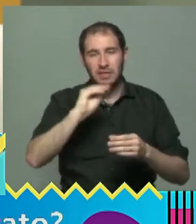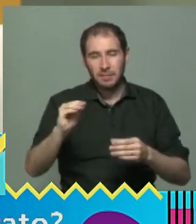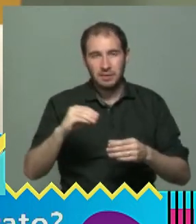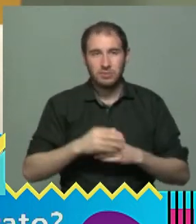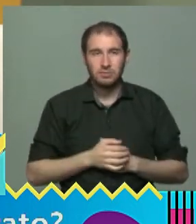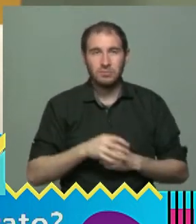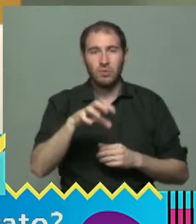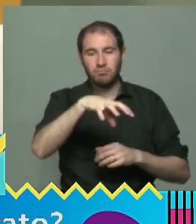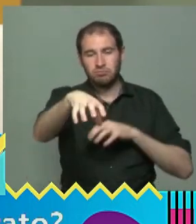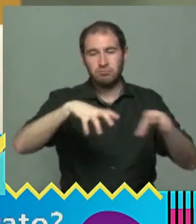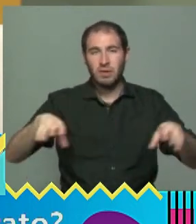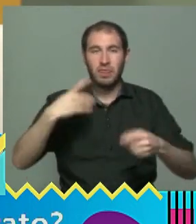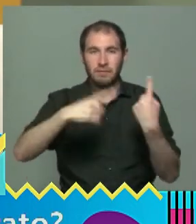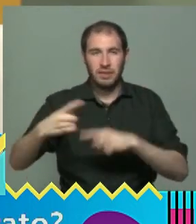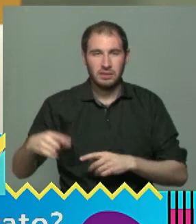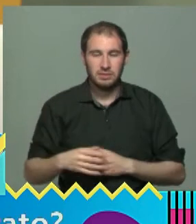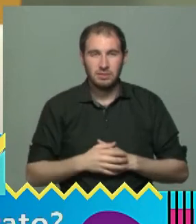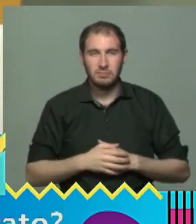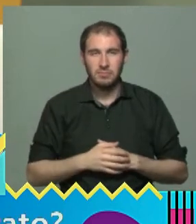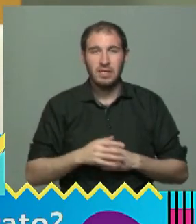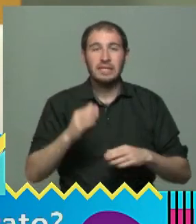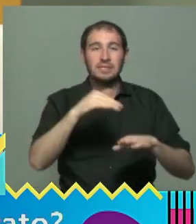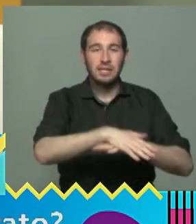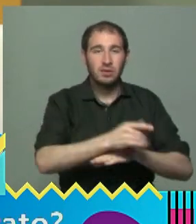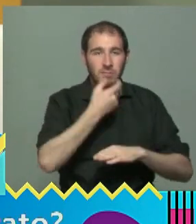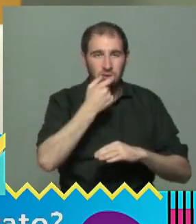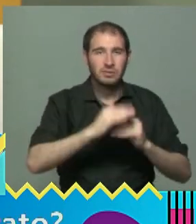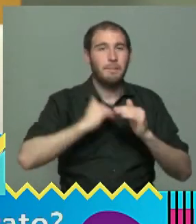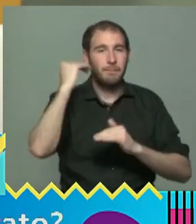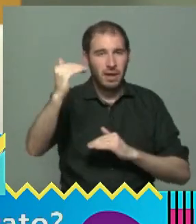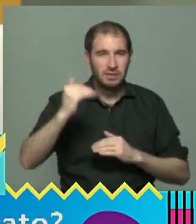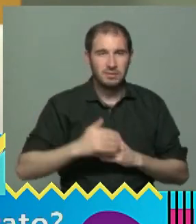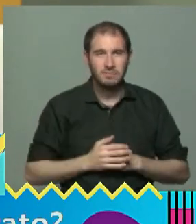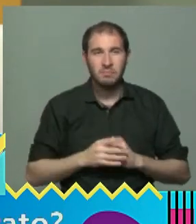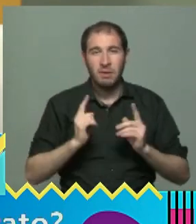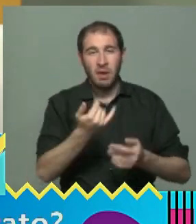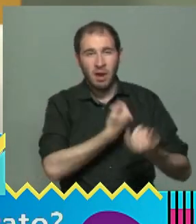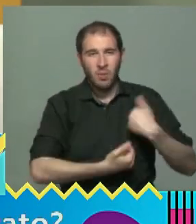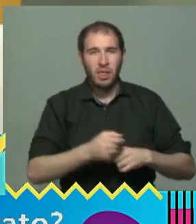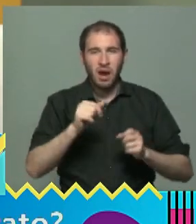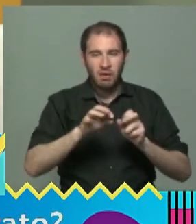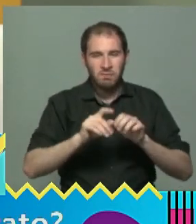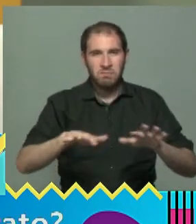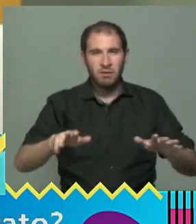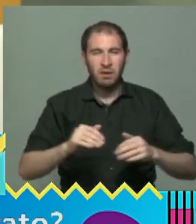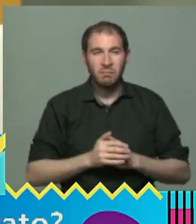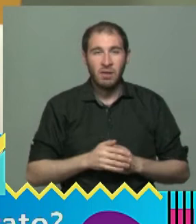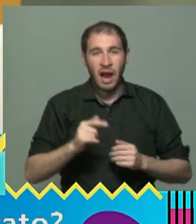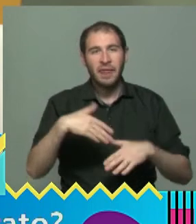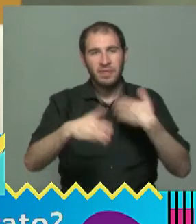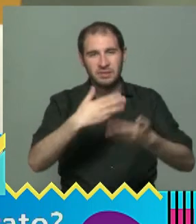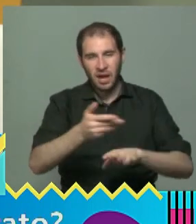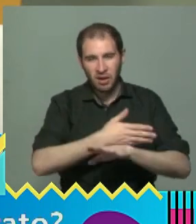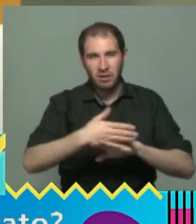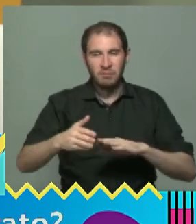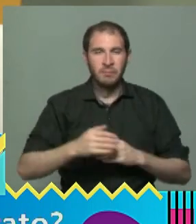departamento en diferentes zonas o territorios. Por supuesto, en lo que es Gran Mendoza hay muchos más y, como decía Silvina, se está expandiendo. Estamos en vías de desarrollo,